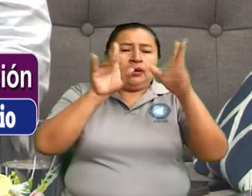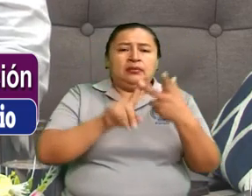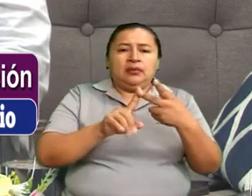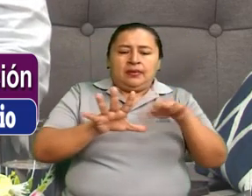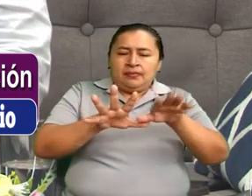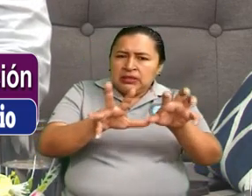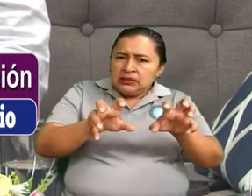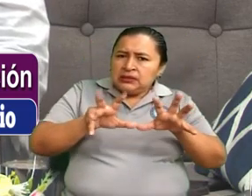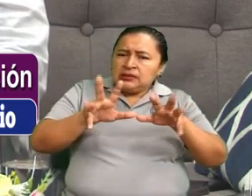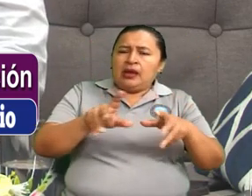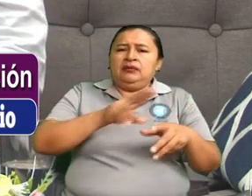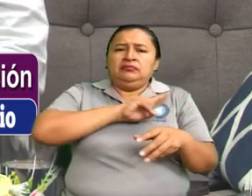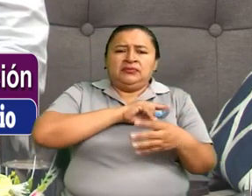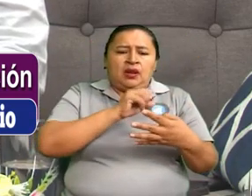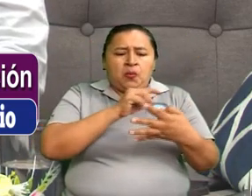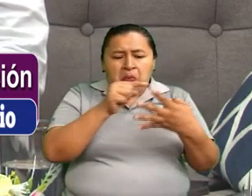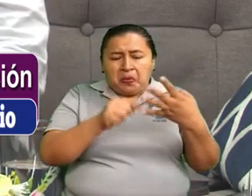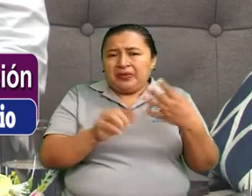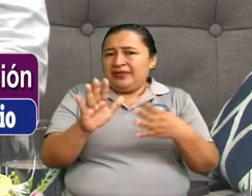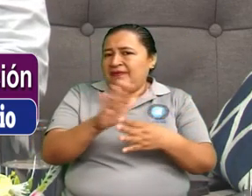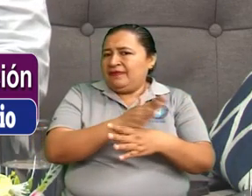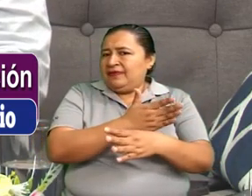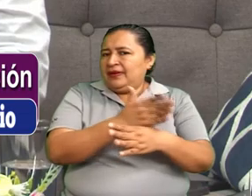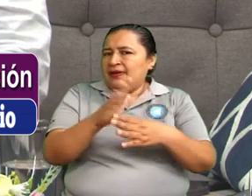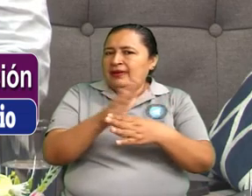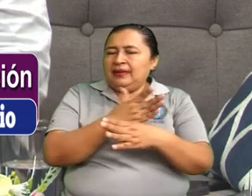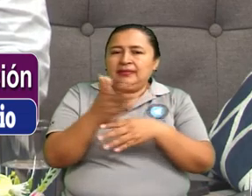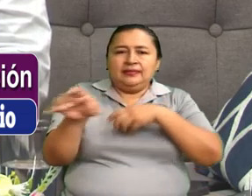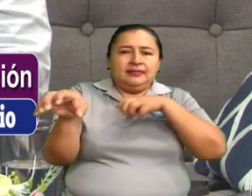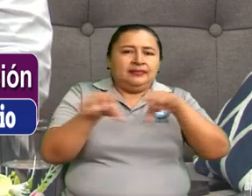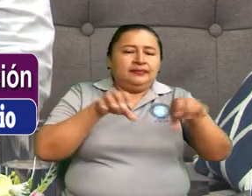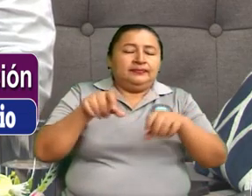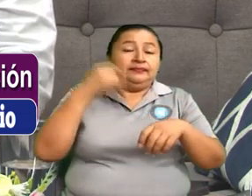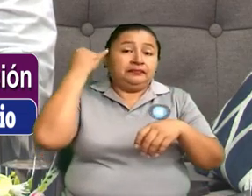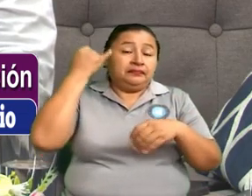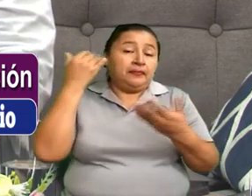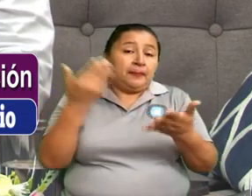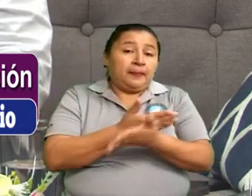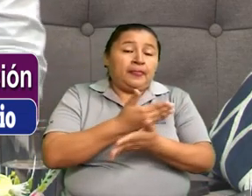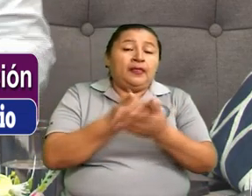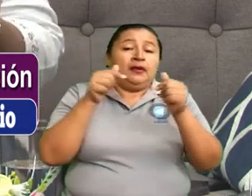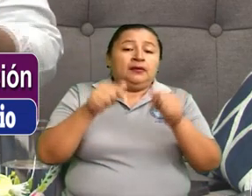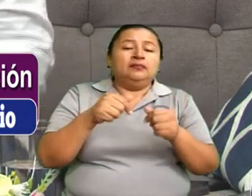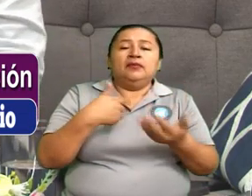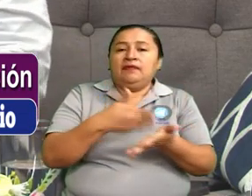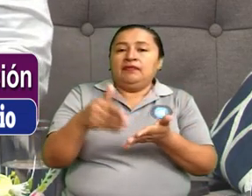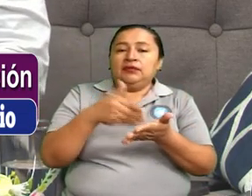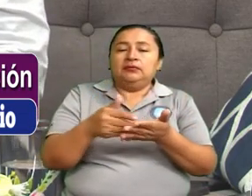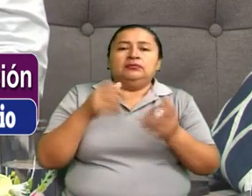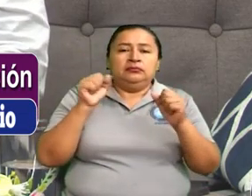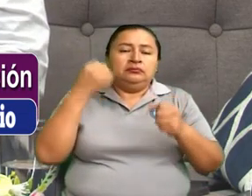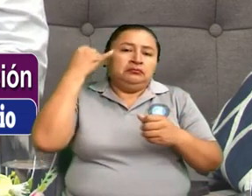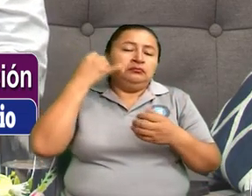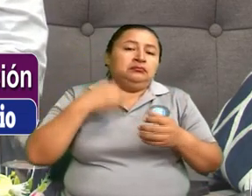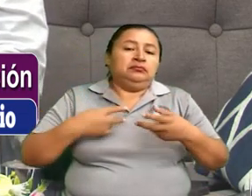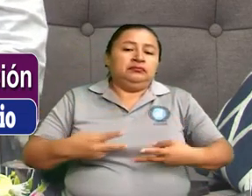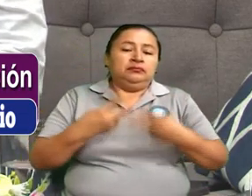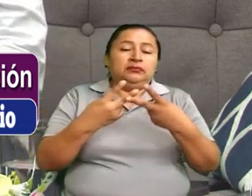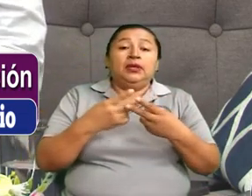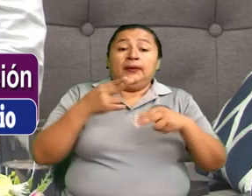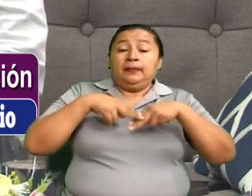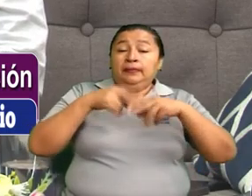una variedad de actividades, de emprendimiento, que le facilitan ganarse la vida. El Parque Nacional de